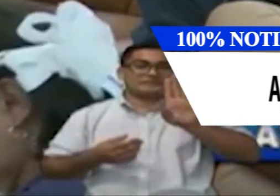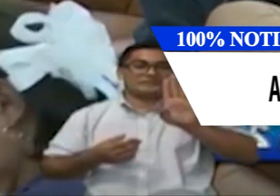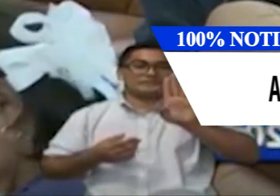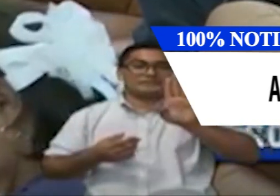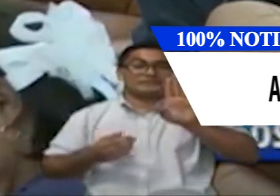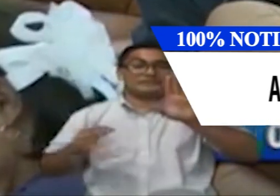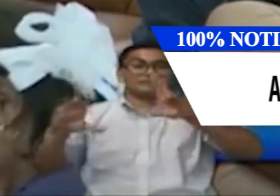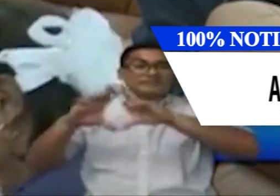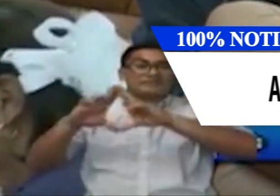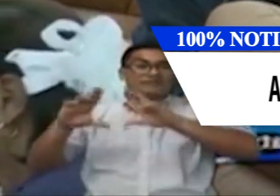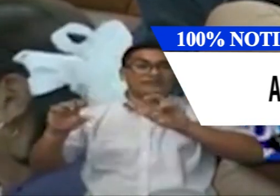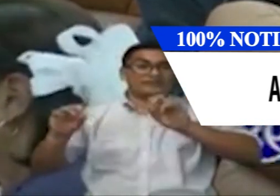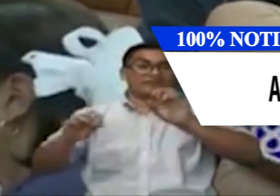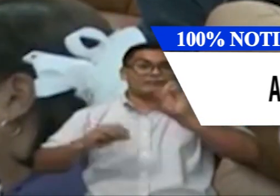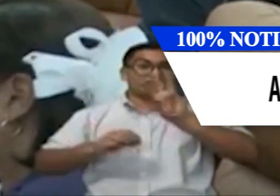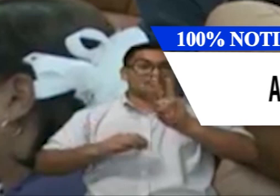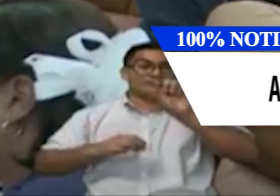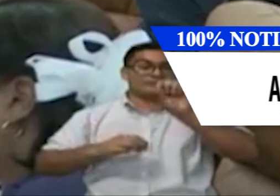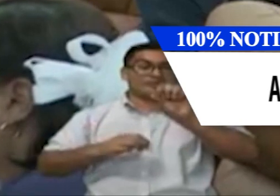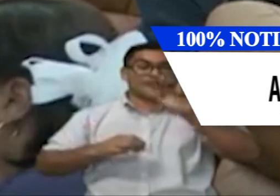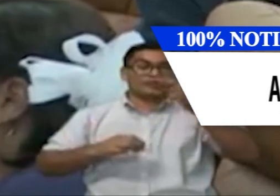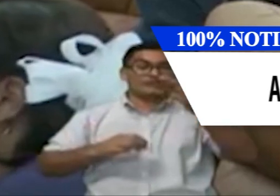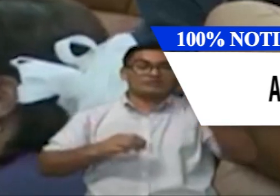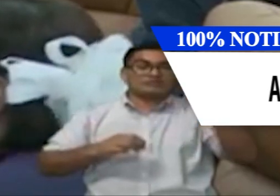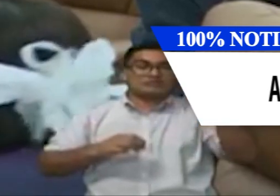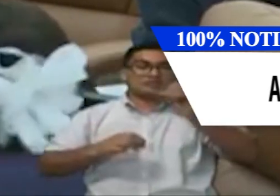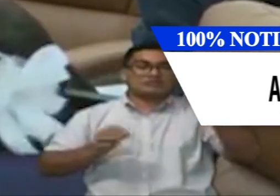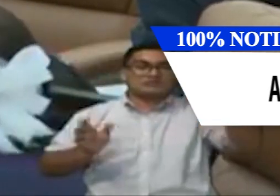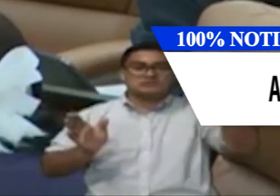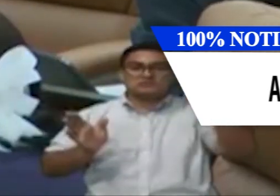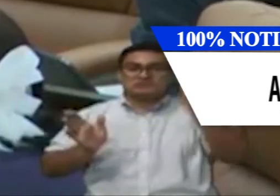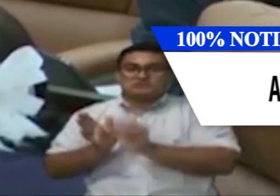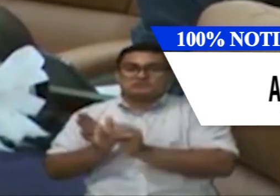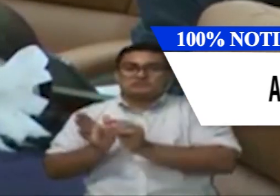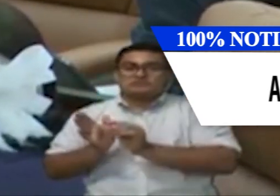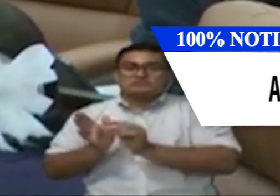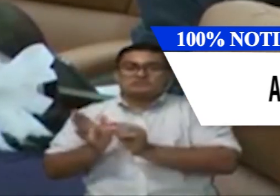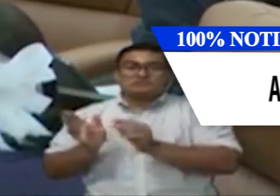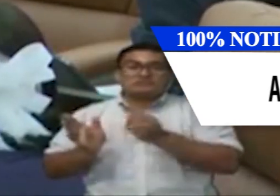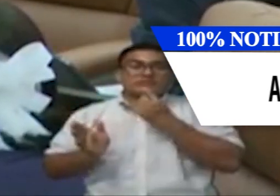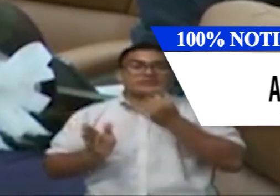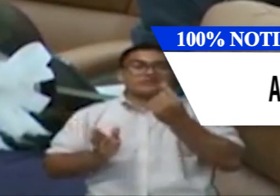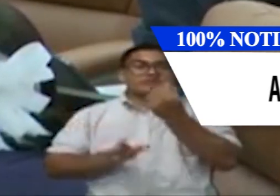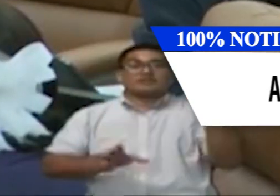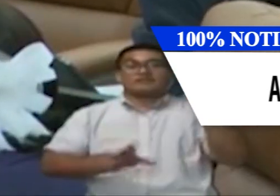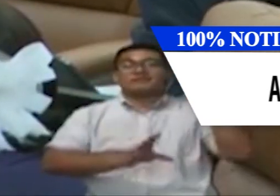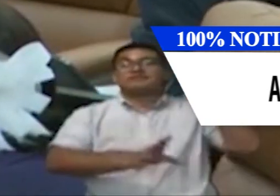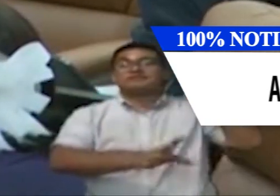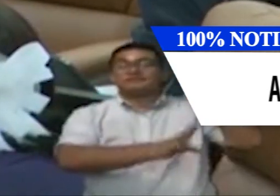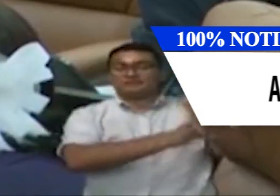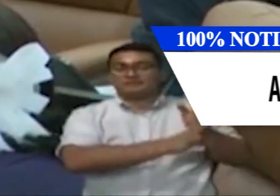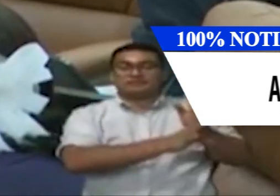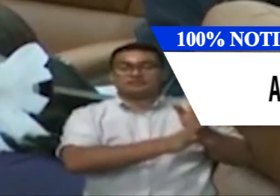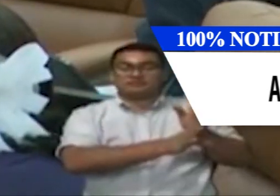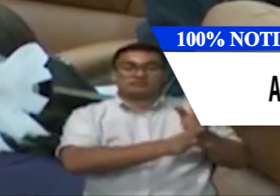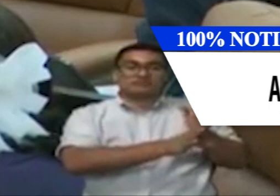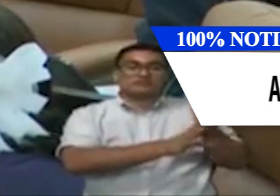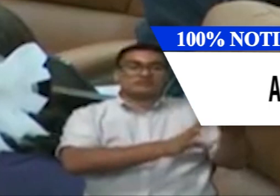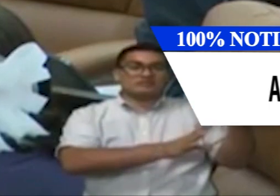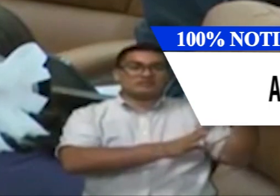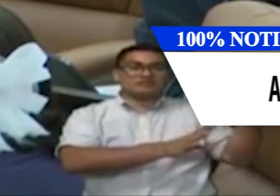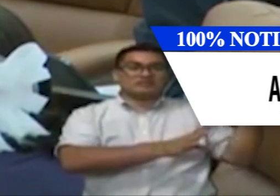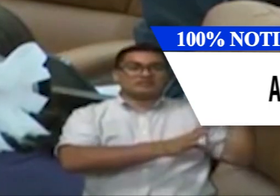disminuyó 3.8% en el 2018 a causa de las disrupciones en